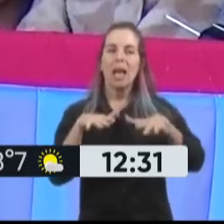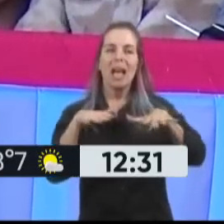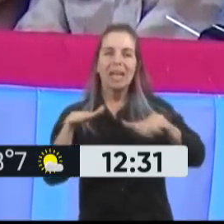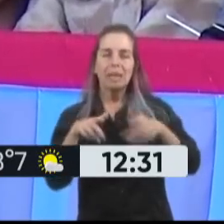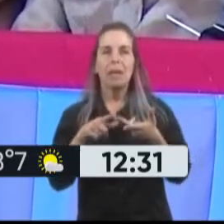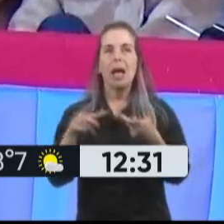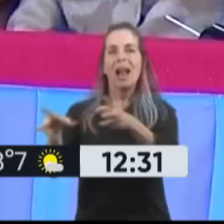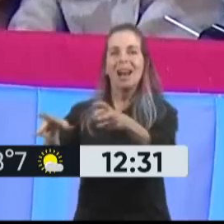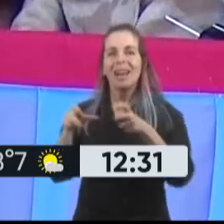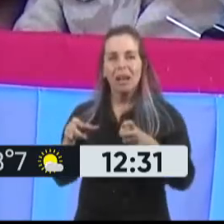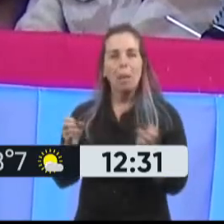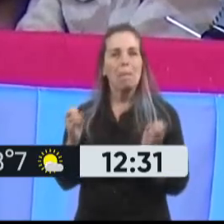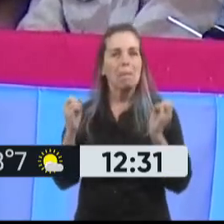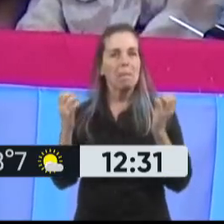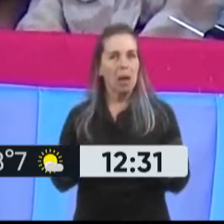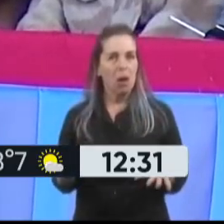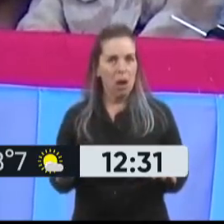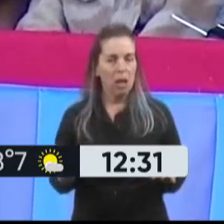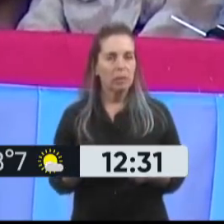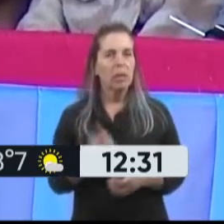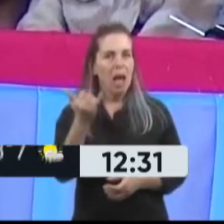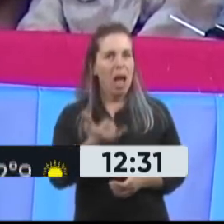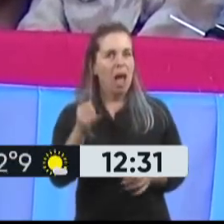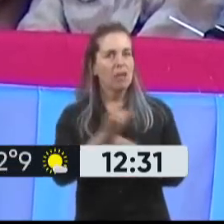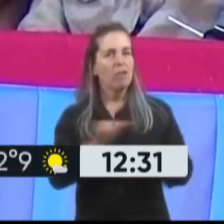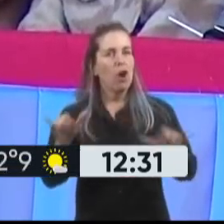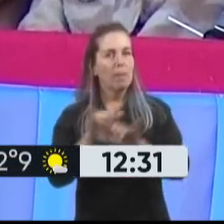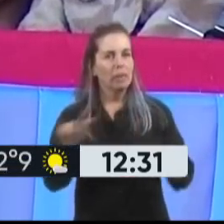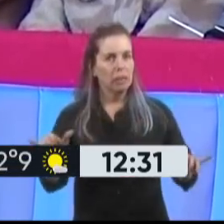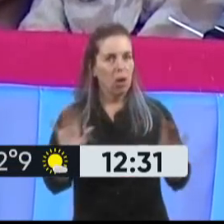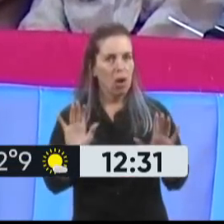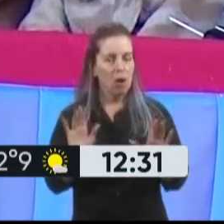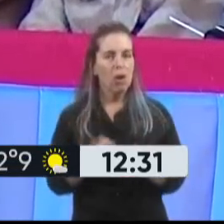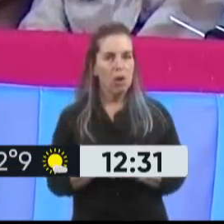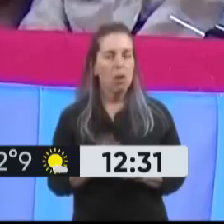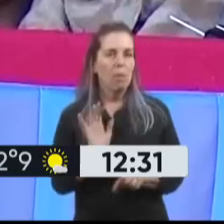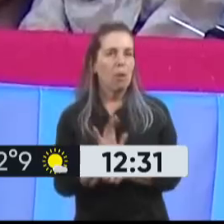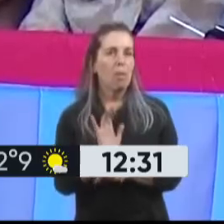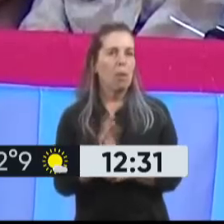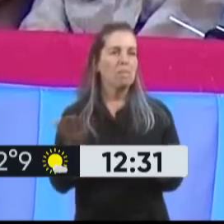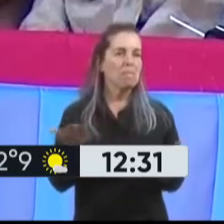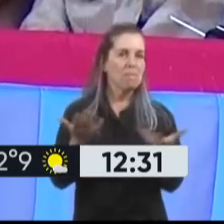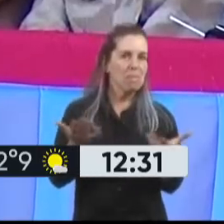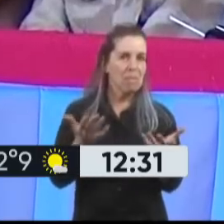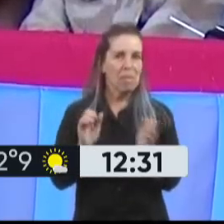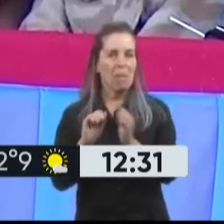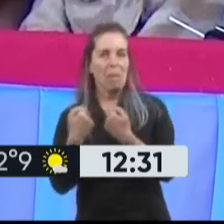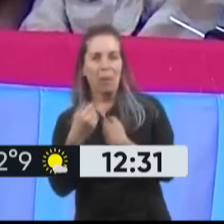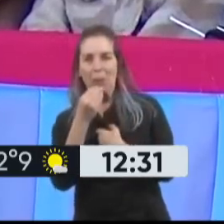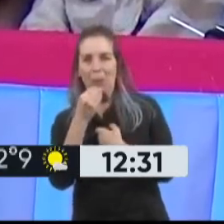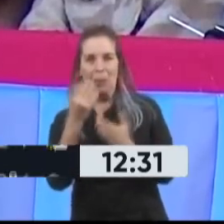y en la recaudación. Hay un dato que pasa desapercibido o no lo